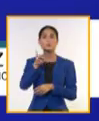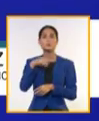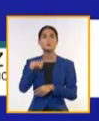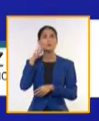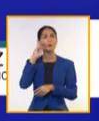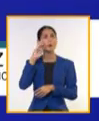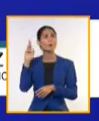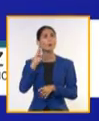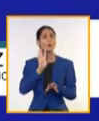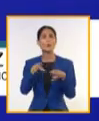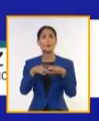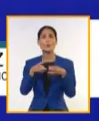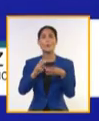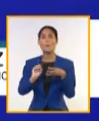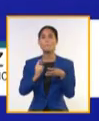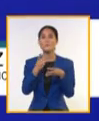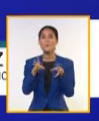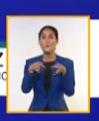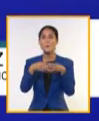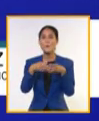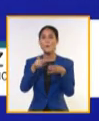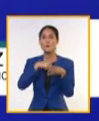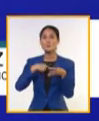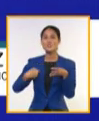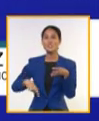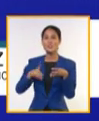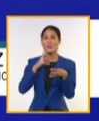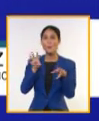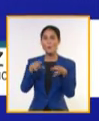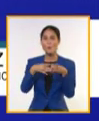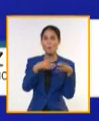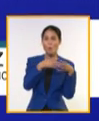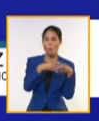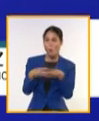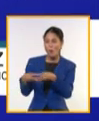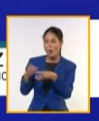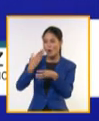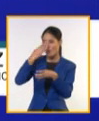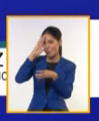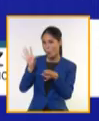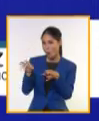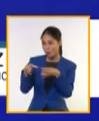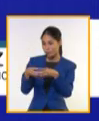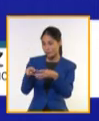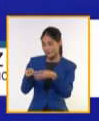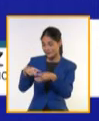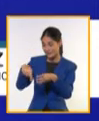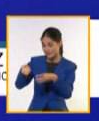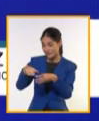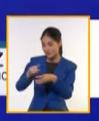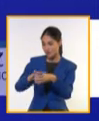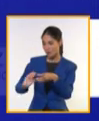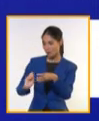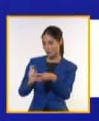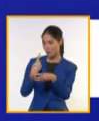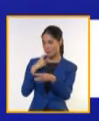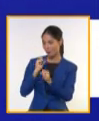chinos a Cuba, y esos formaron el primer